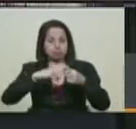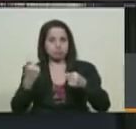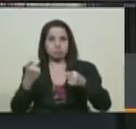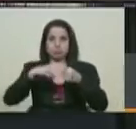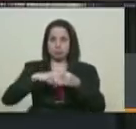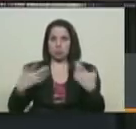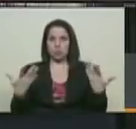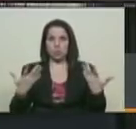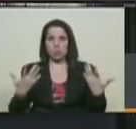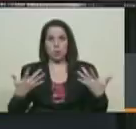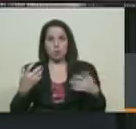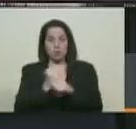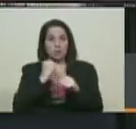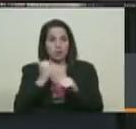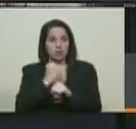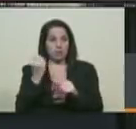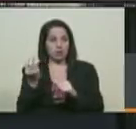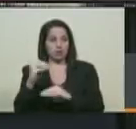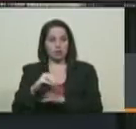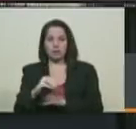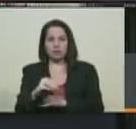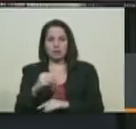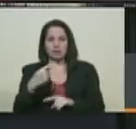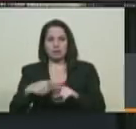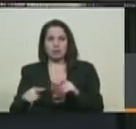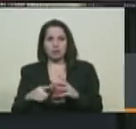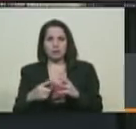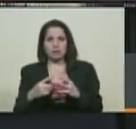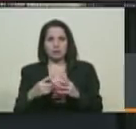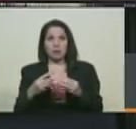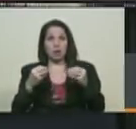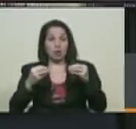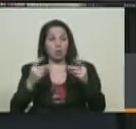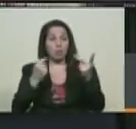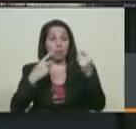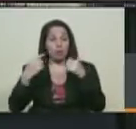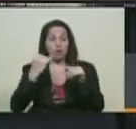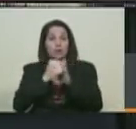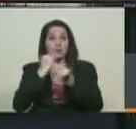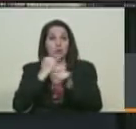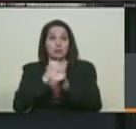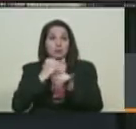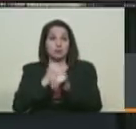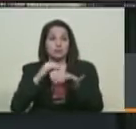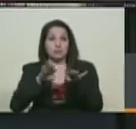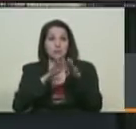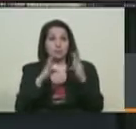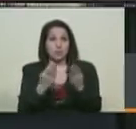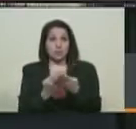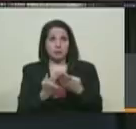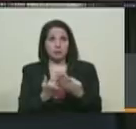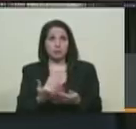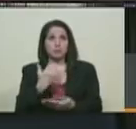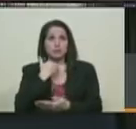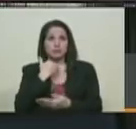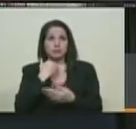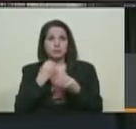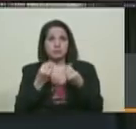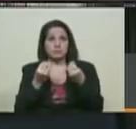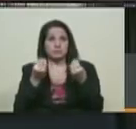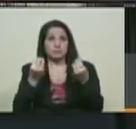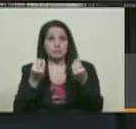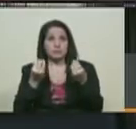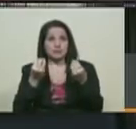también. El petro y criptomonedas a nivel internacional. Es el mundo del